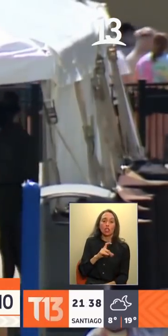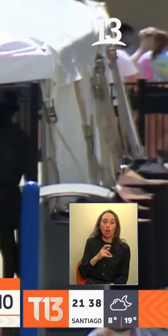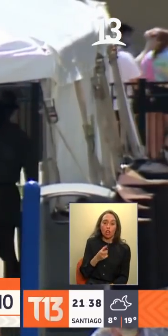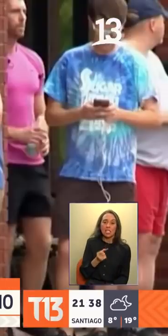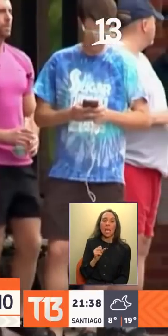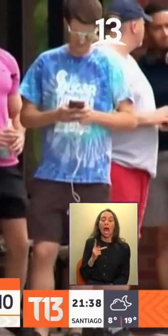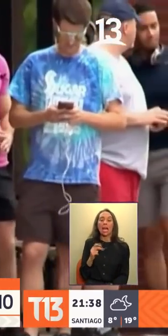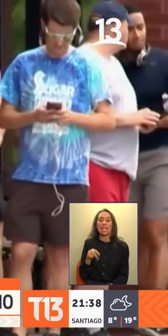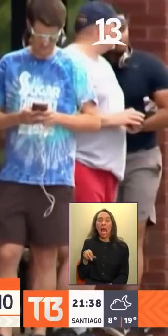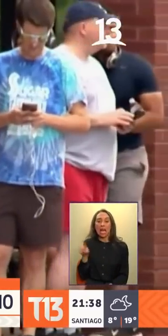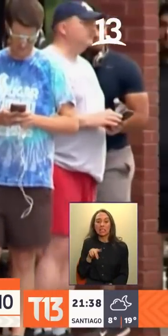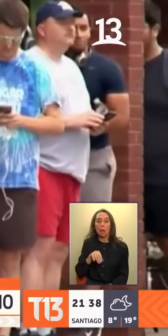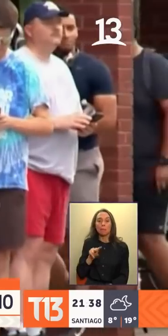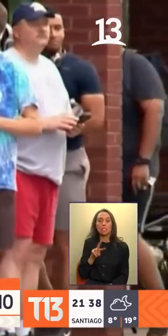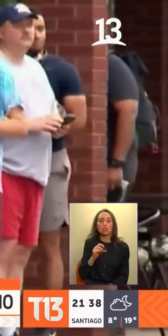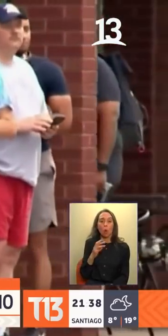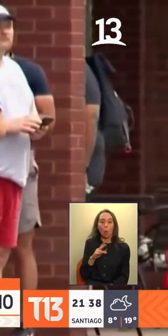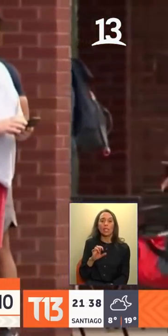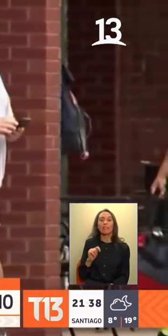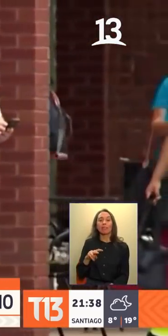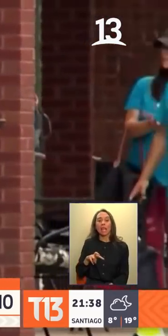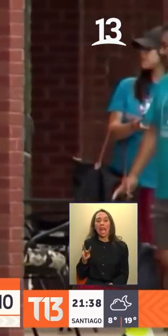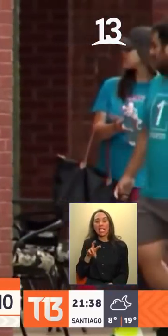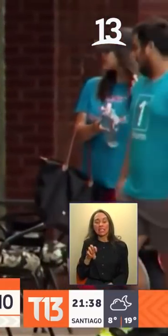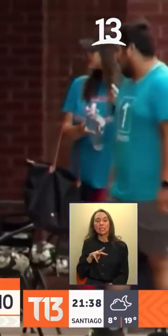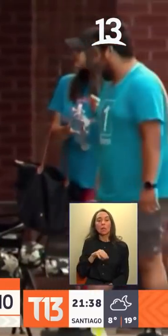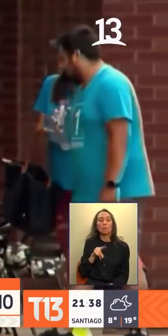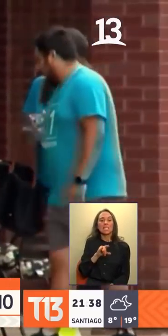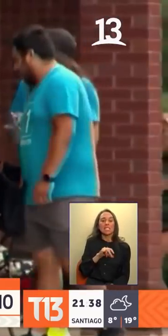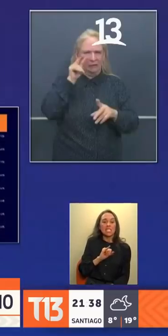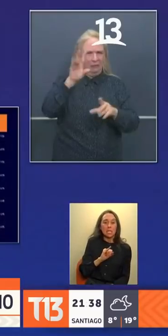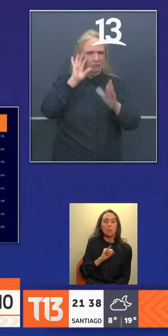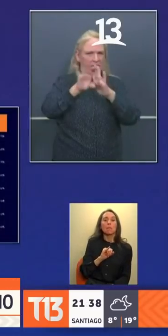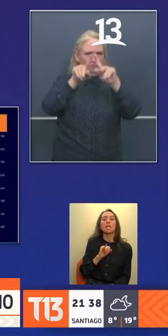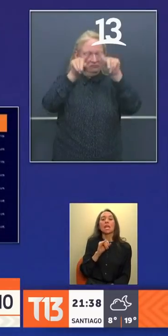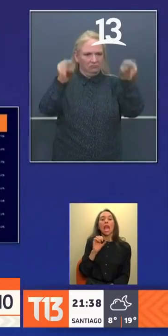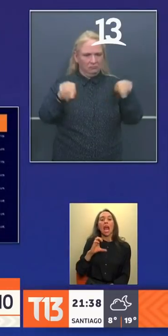Michigan, Missouri, Tennessee, Mississippi, Carolina del Sur y Ohio.